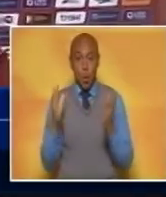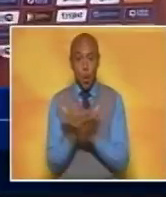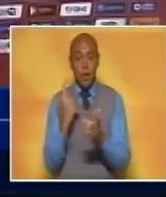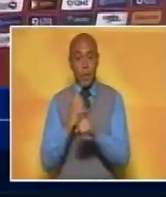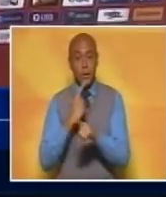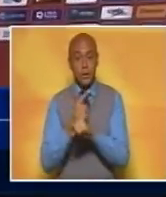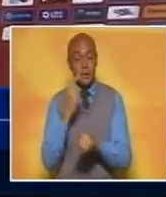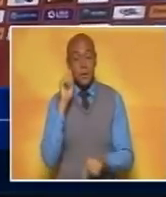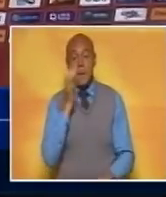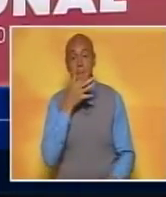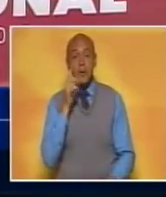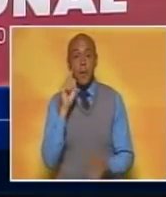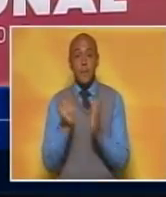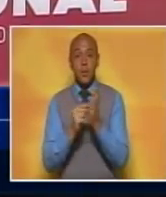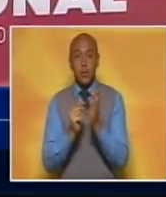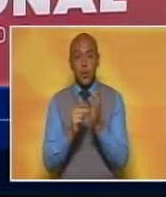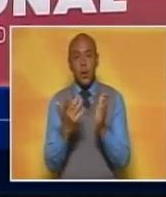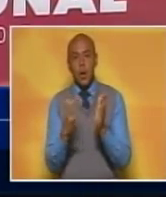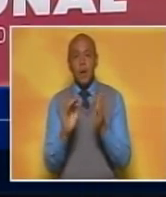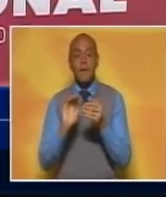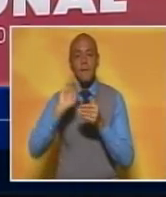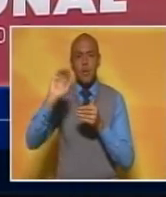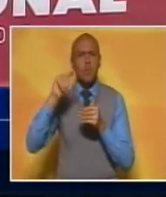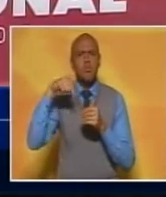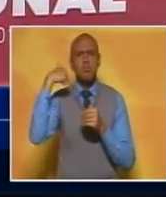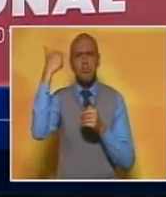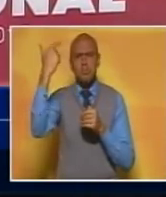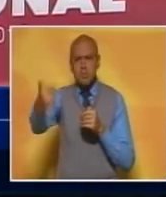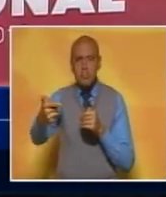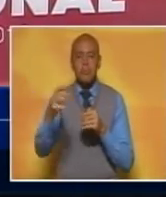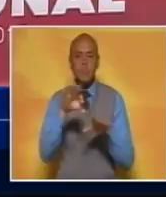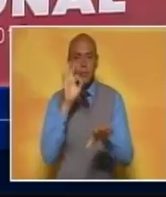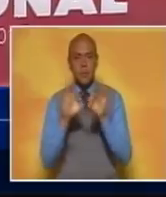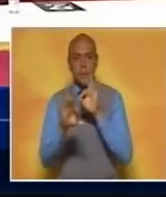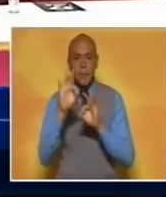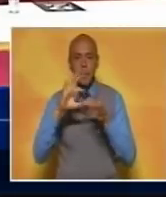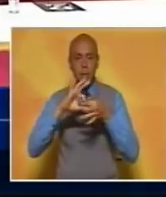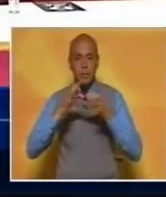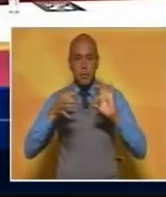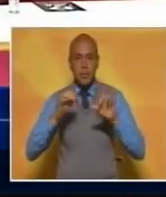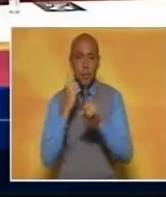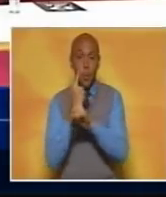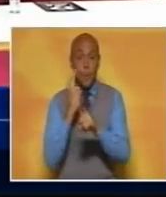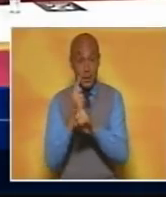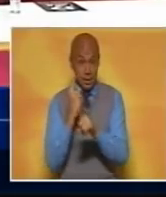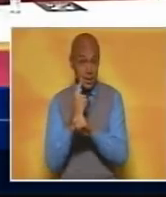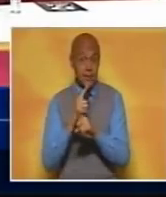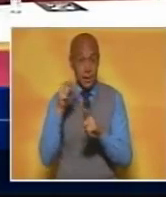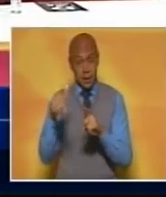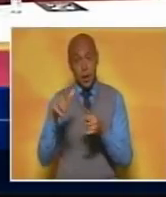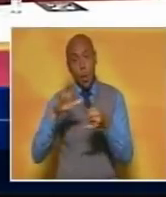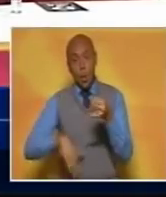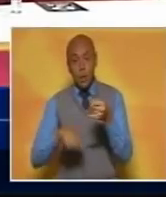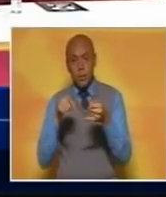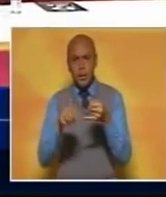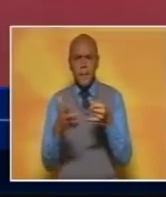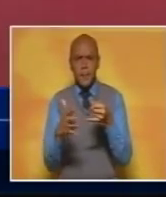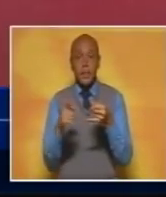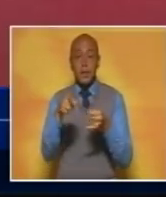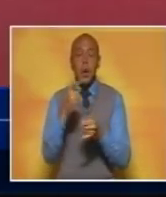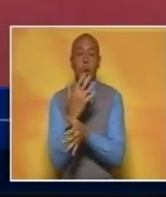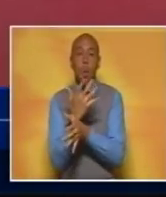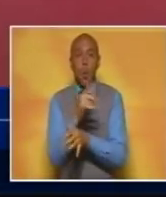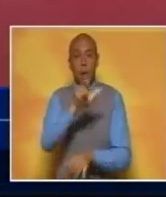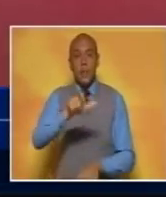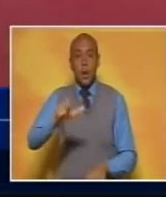beneficioso que los clasificatorios a Qatar 2022 inicien en el primer trimestre del próximo año en lugar del último de este, puesto que los jugadores